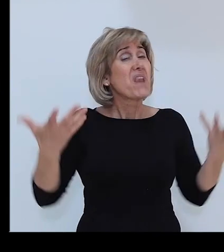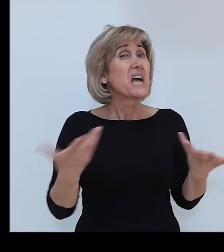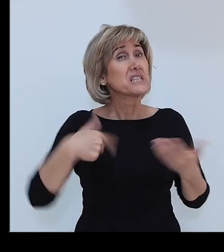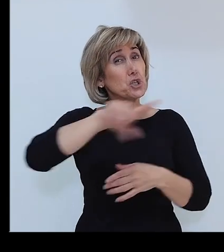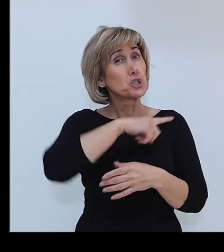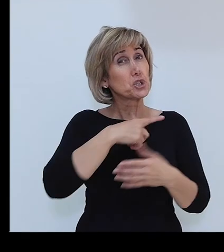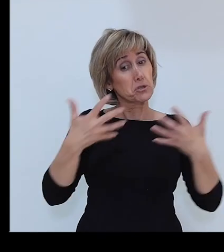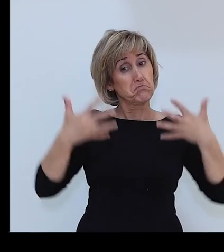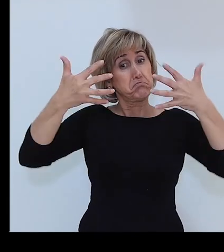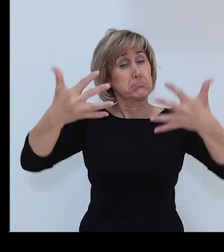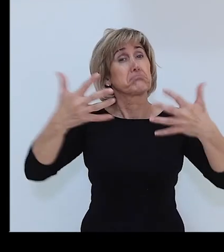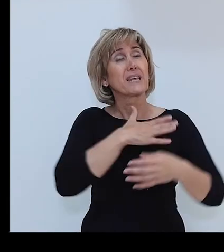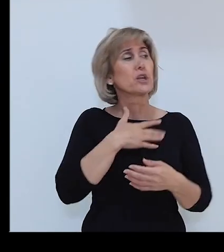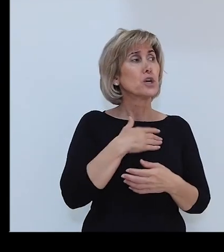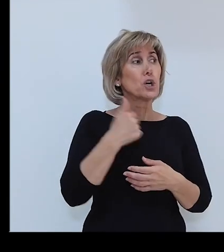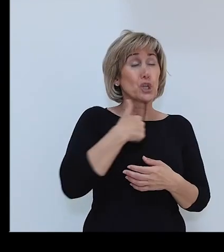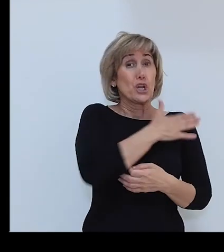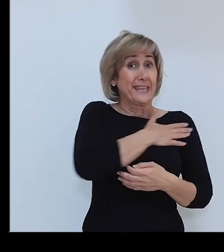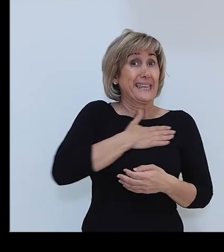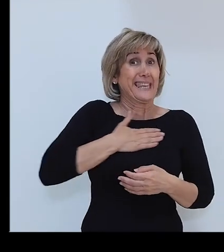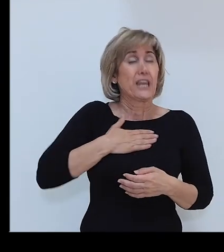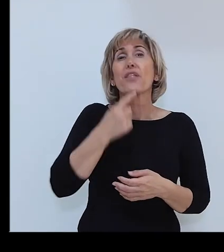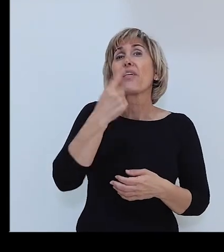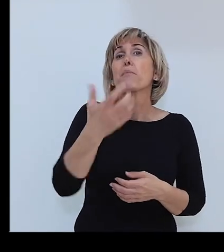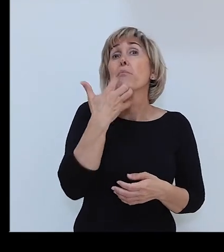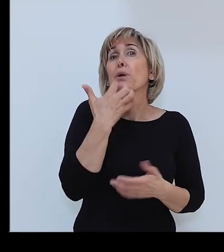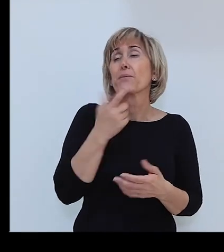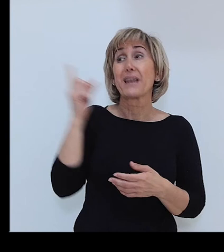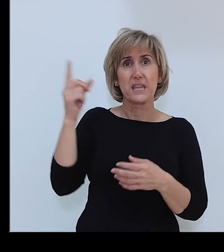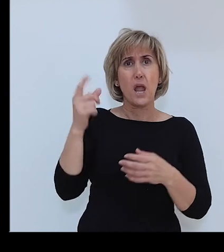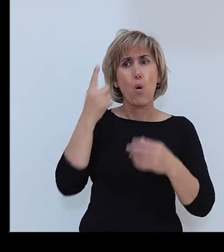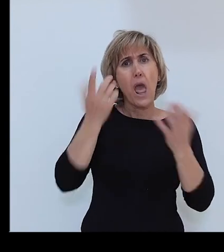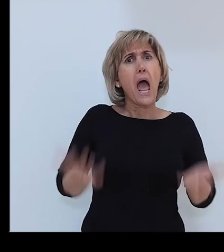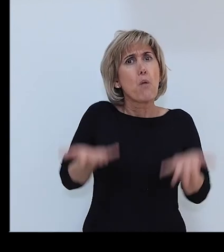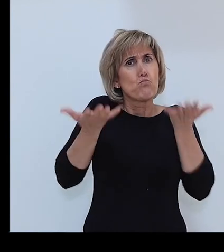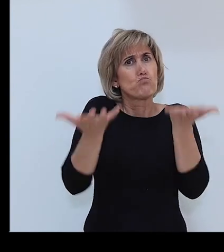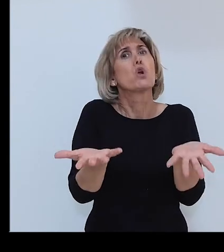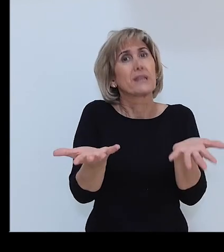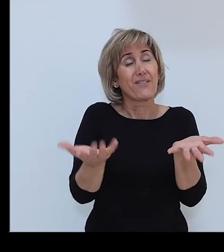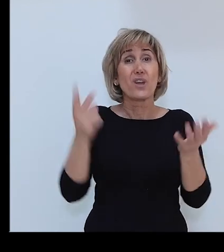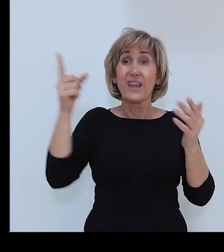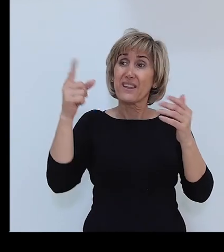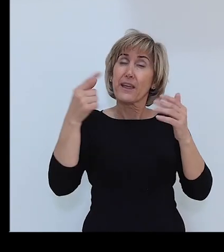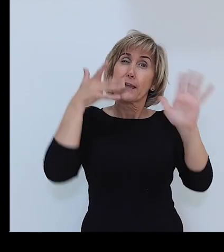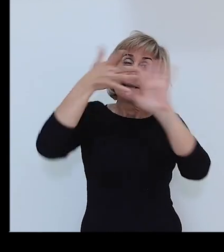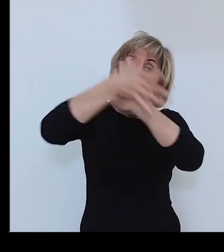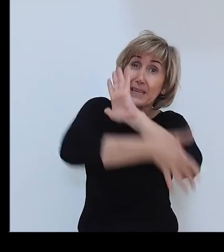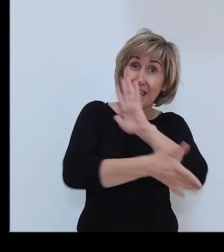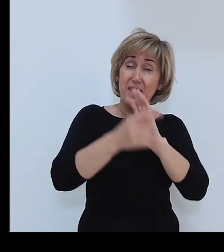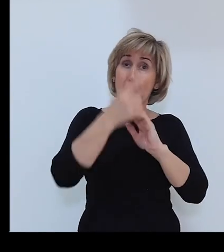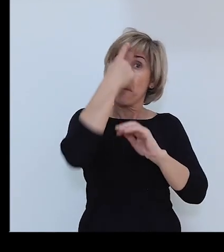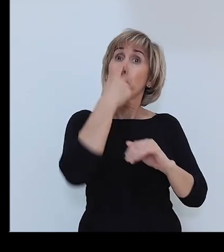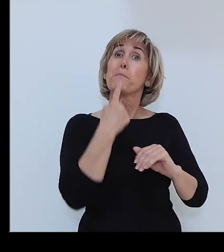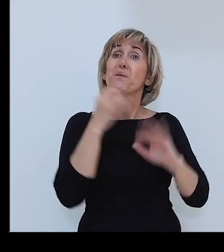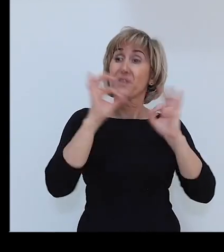para decirle adiós al programa de Jared Martino? ¿Hay alguna frase, algún comentario? Yo